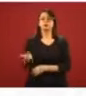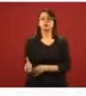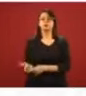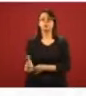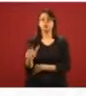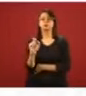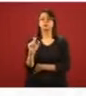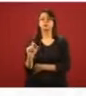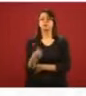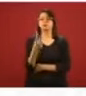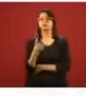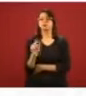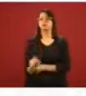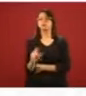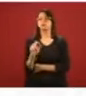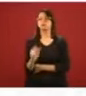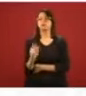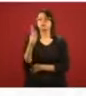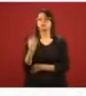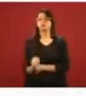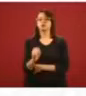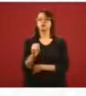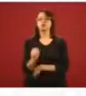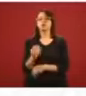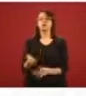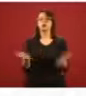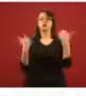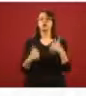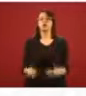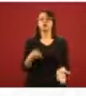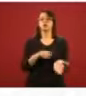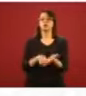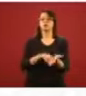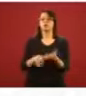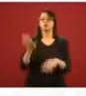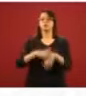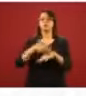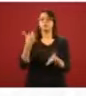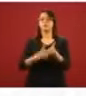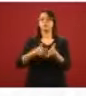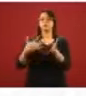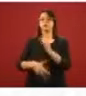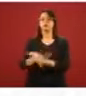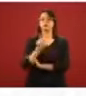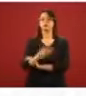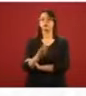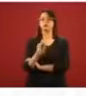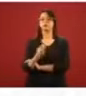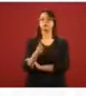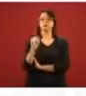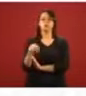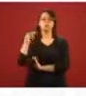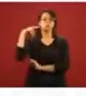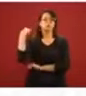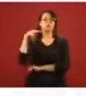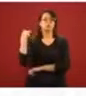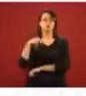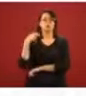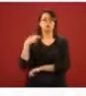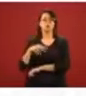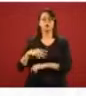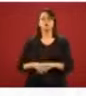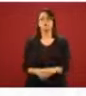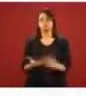Guanajuato, 23.29 por litro de premium. Para diésel, el más barato, 18.99 Veracruz. Veracruz se